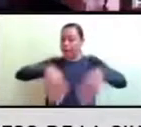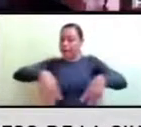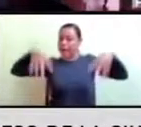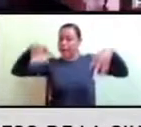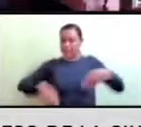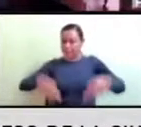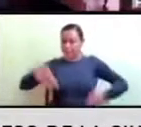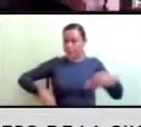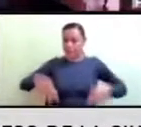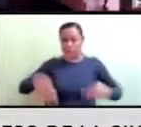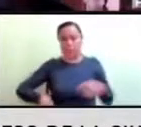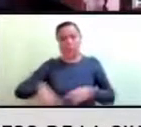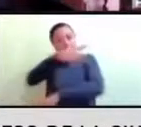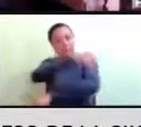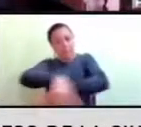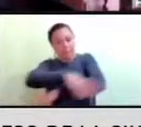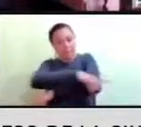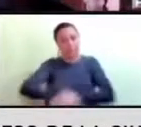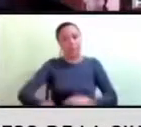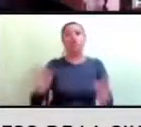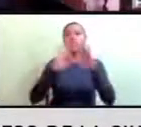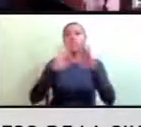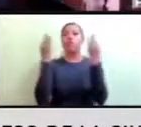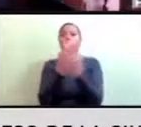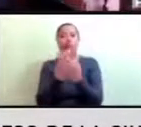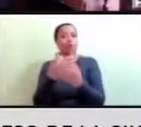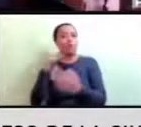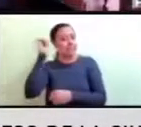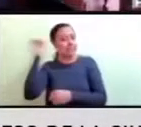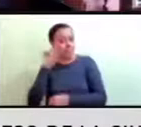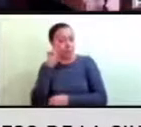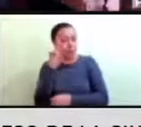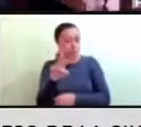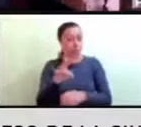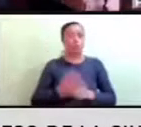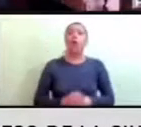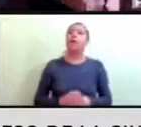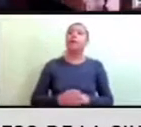medios audiovisuales, la música y el patrimonio cultural.